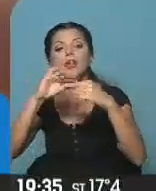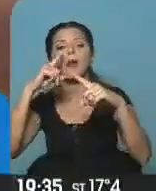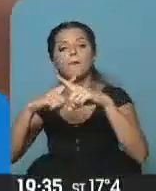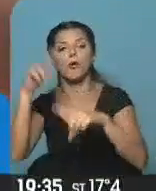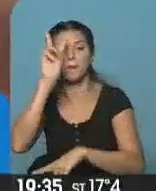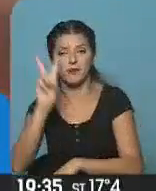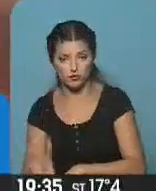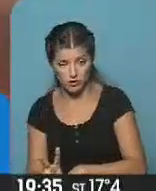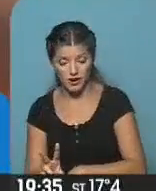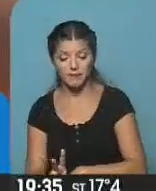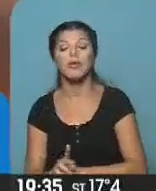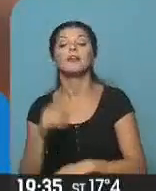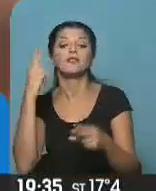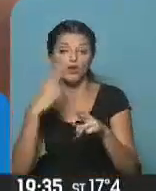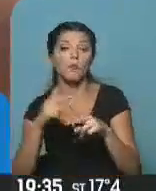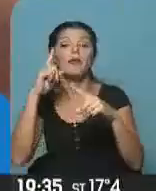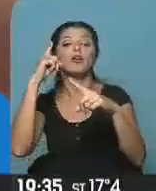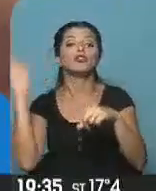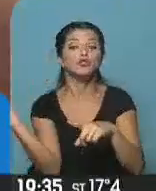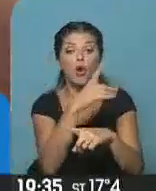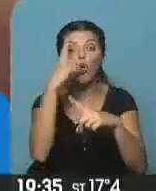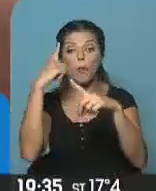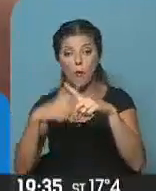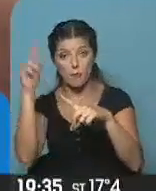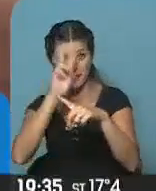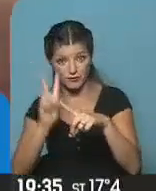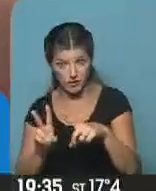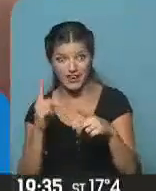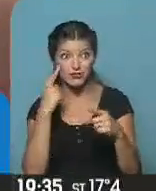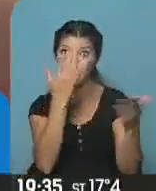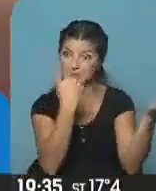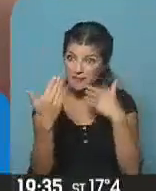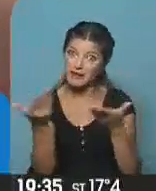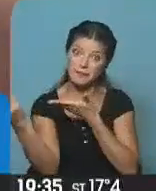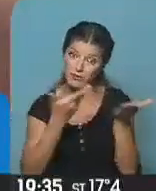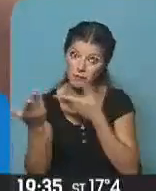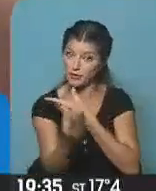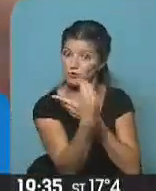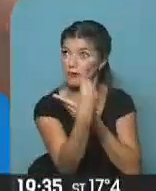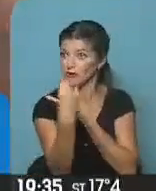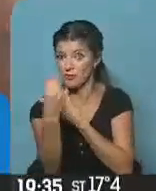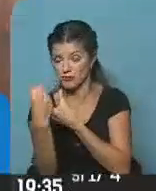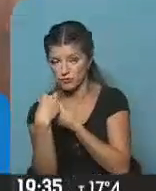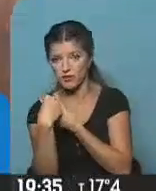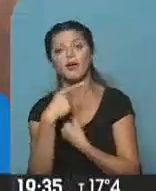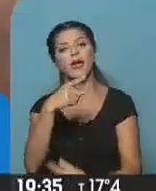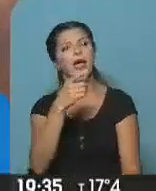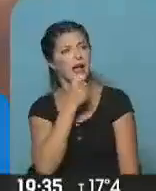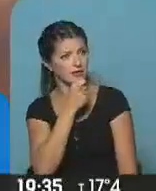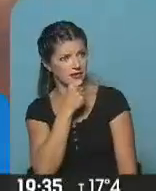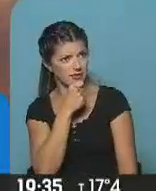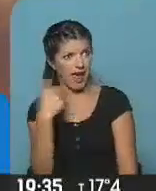invito a todo el mundo a sumarse junto con ricardo montaner la información está en nuestra página web ricardo es cantante argentino-venezolano